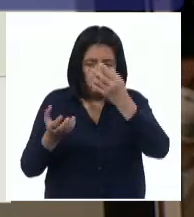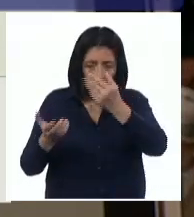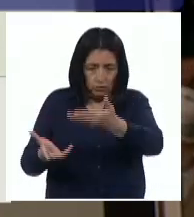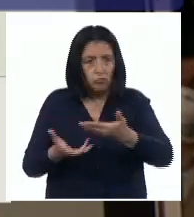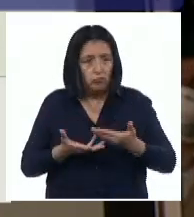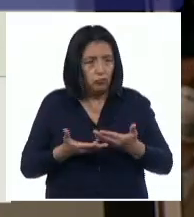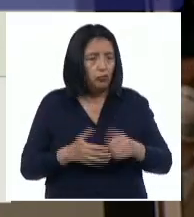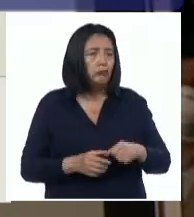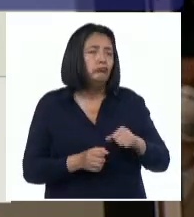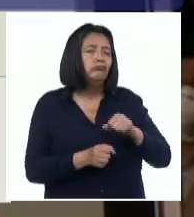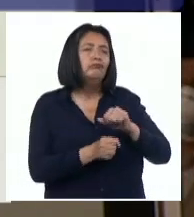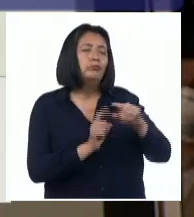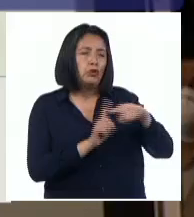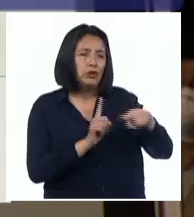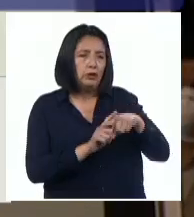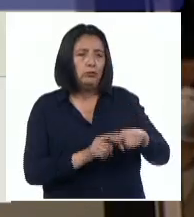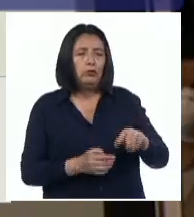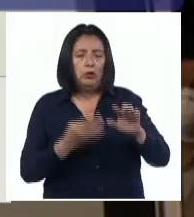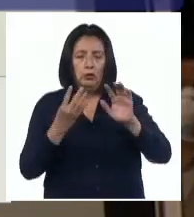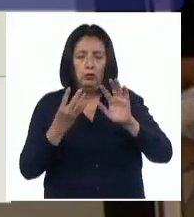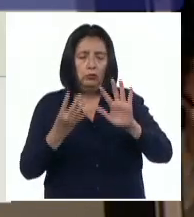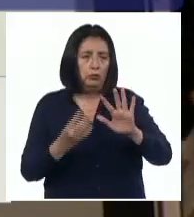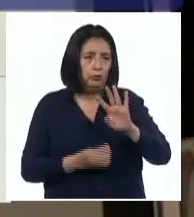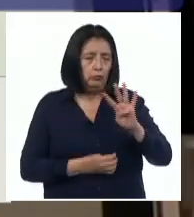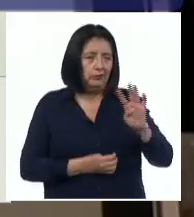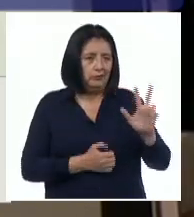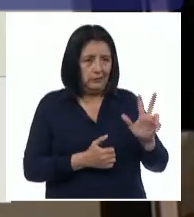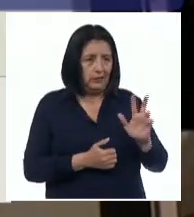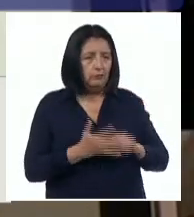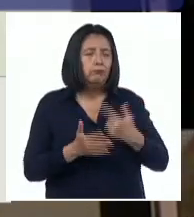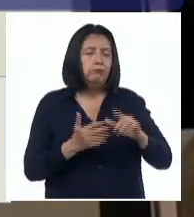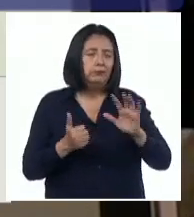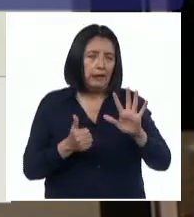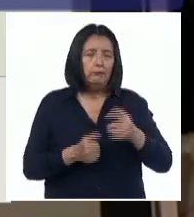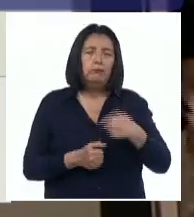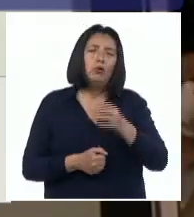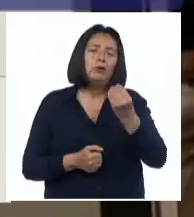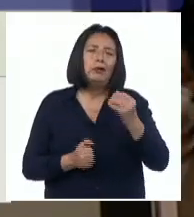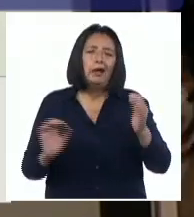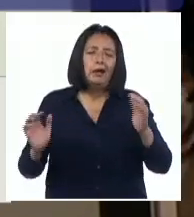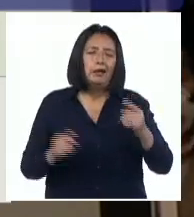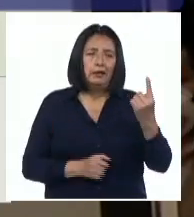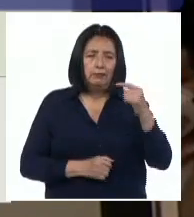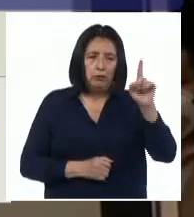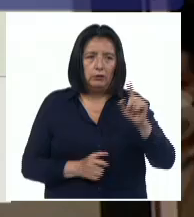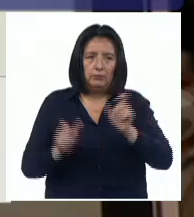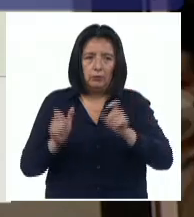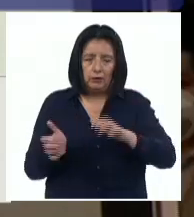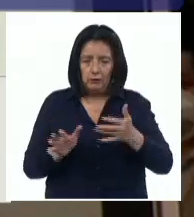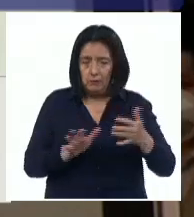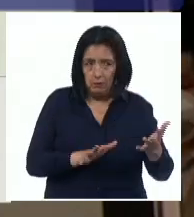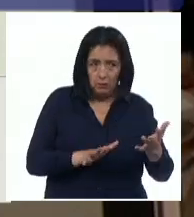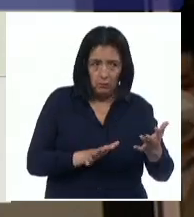casos confirmados de 946 por millón de habitantes y casos de deceso, de fallecidos